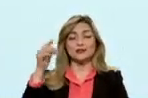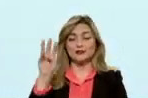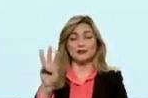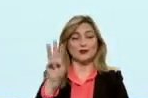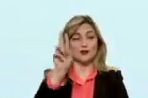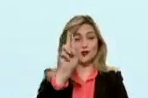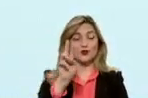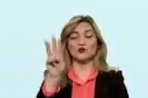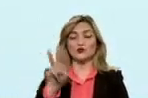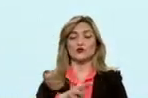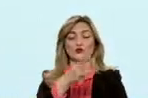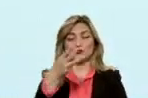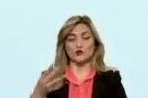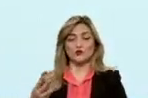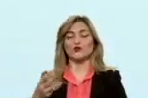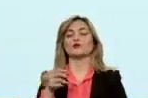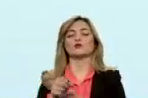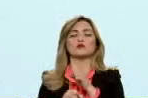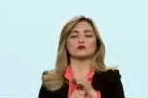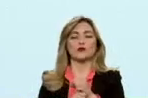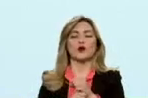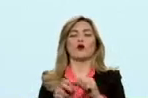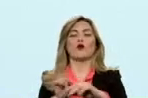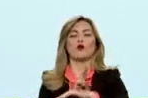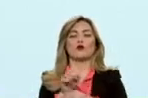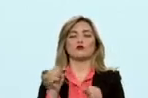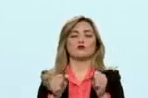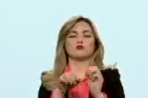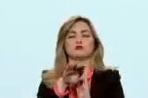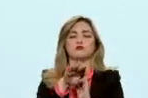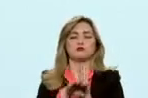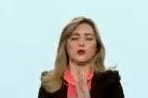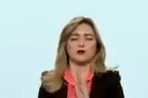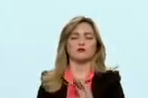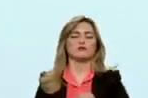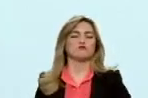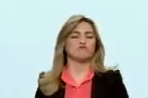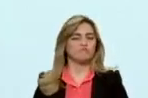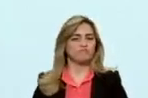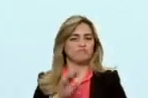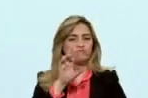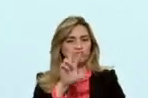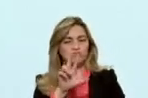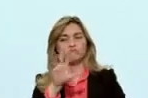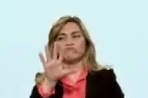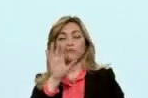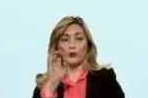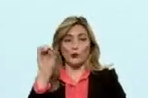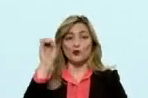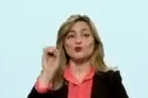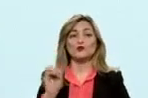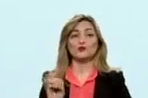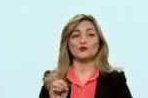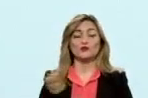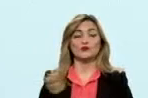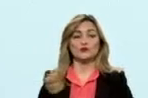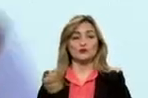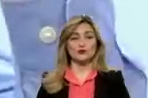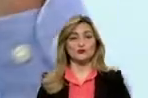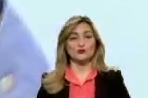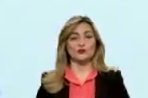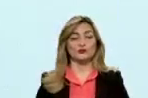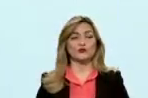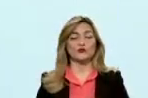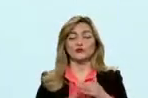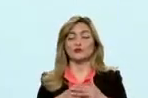los años, el nivel de utilización del vehículo particular disminuye, alrededor de un 3 a un 5%. Todos los años.